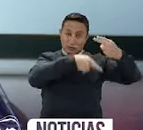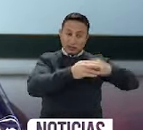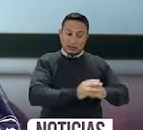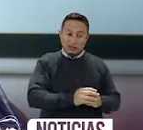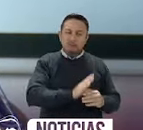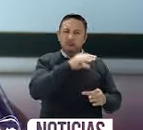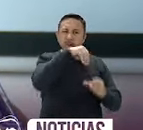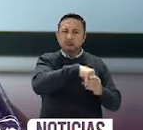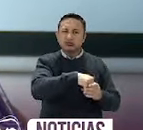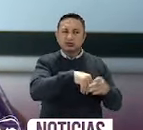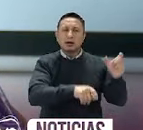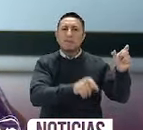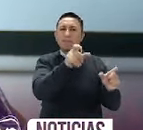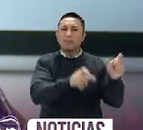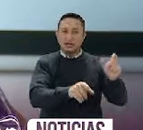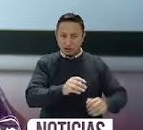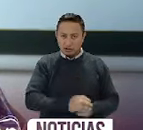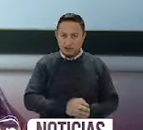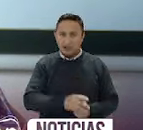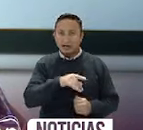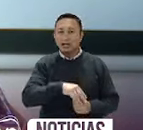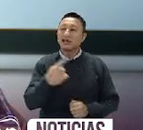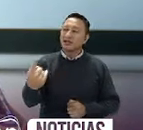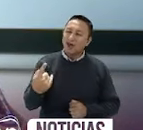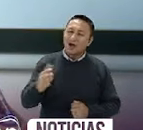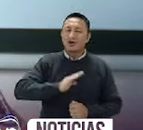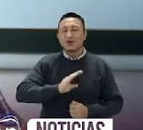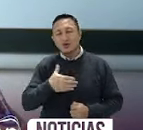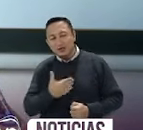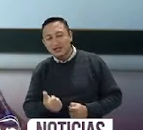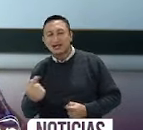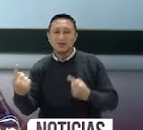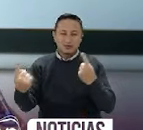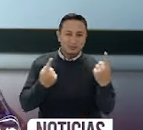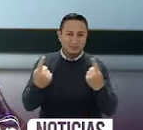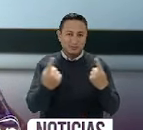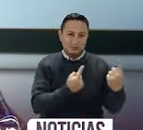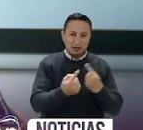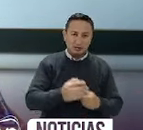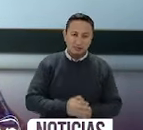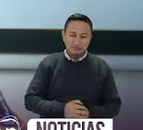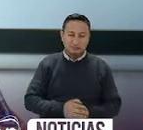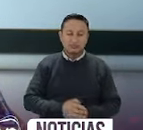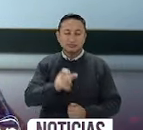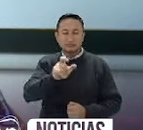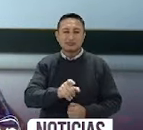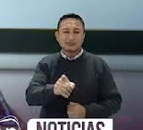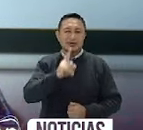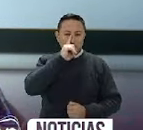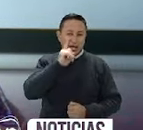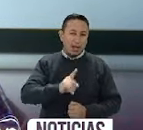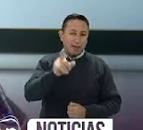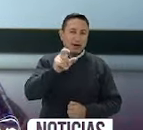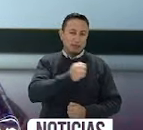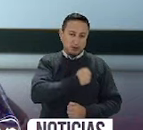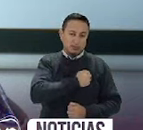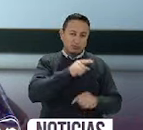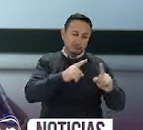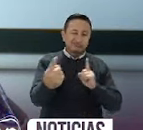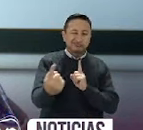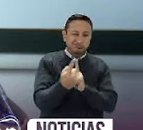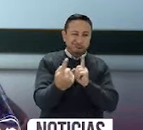personas, mientras están atendiendo o están siendo atendidas por los dueños o por los empleados de las tiendas o los locales